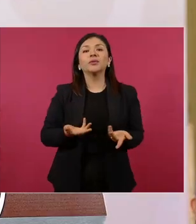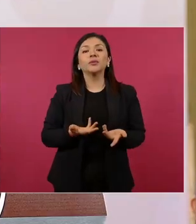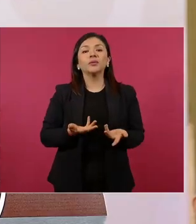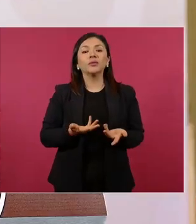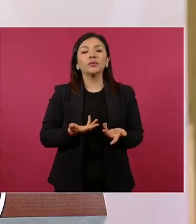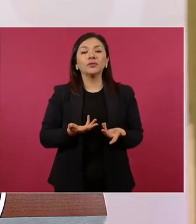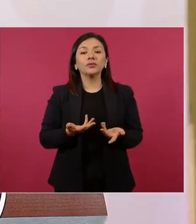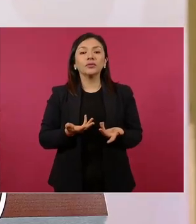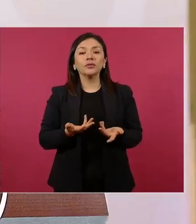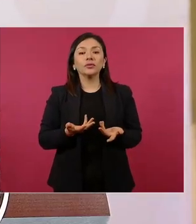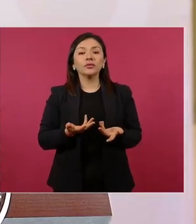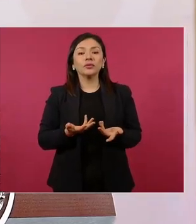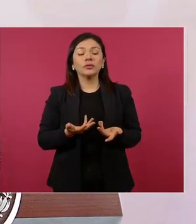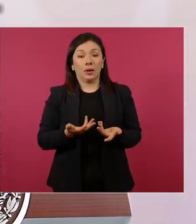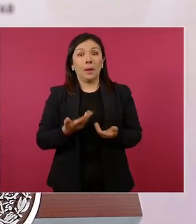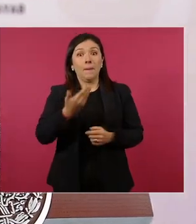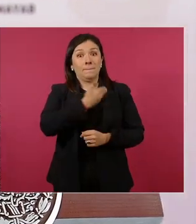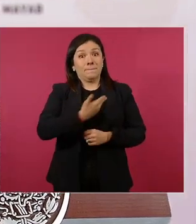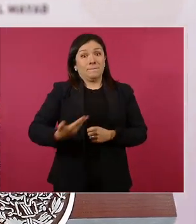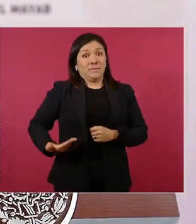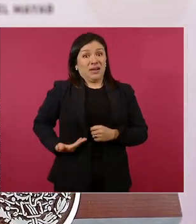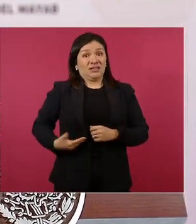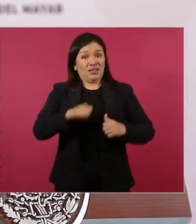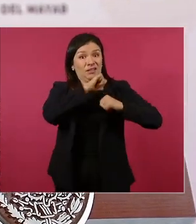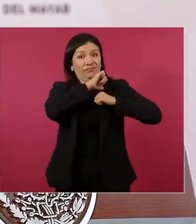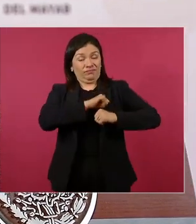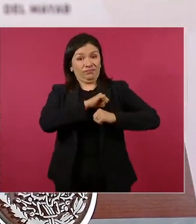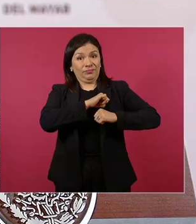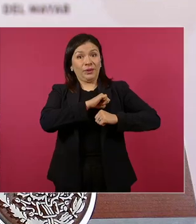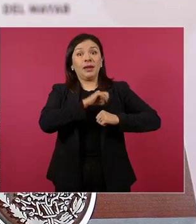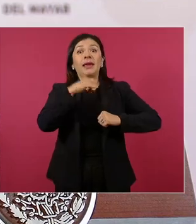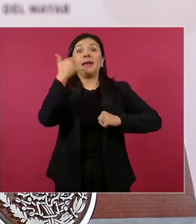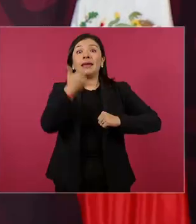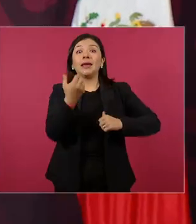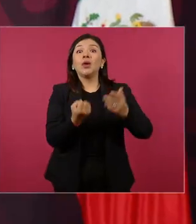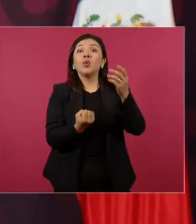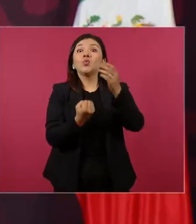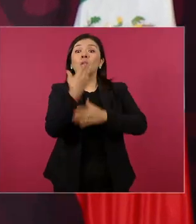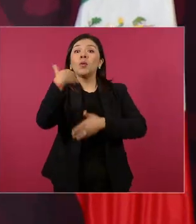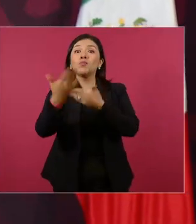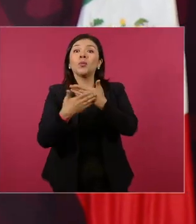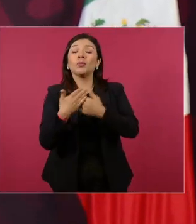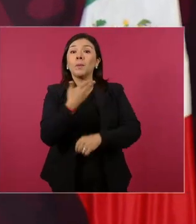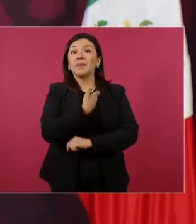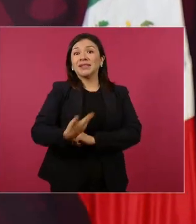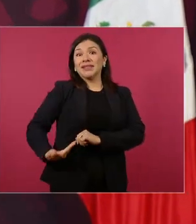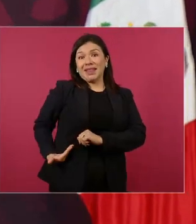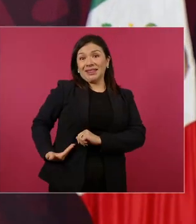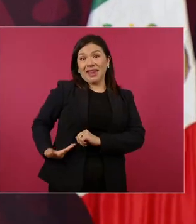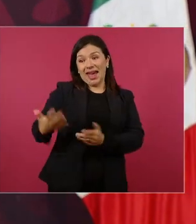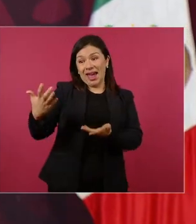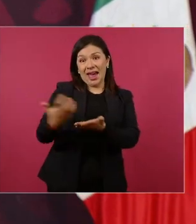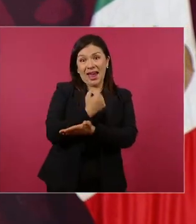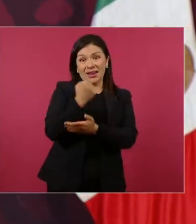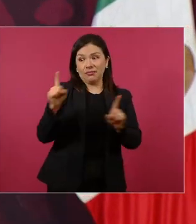que presidente constitucional y la presidenta electa